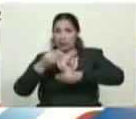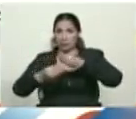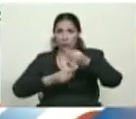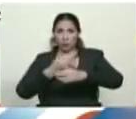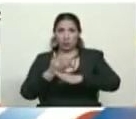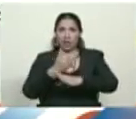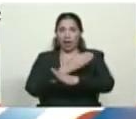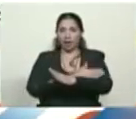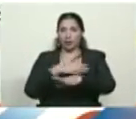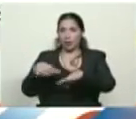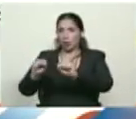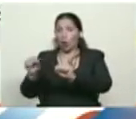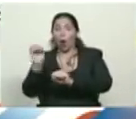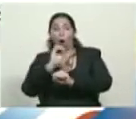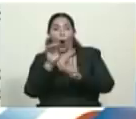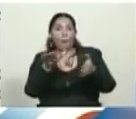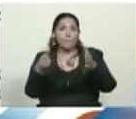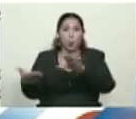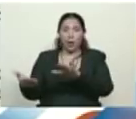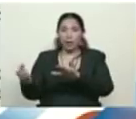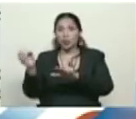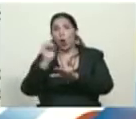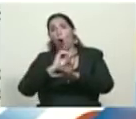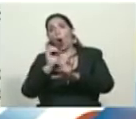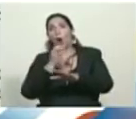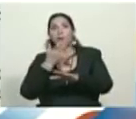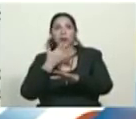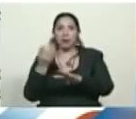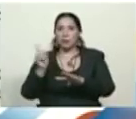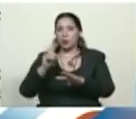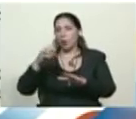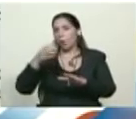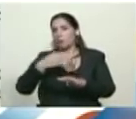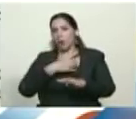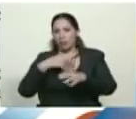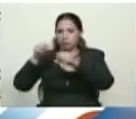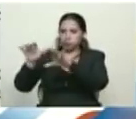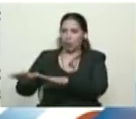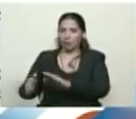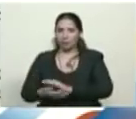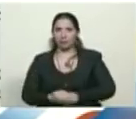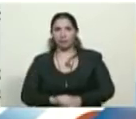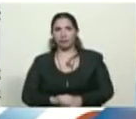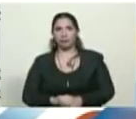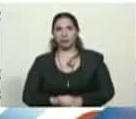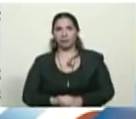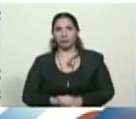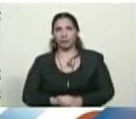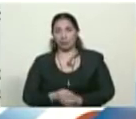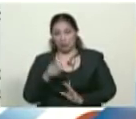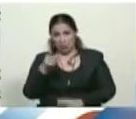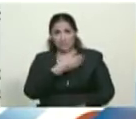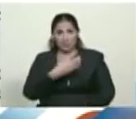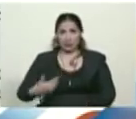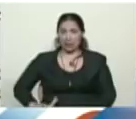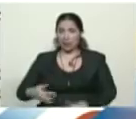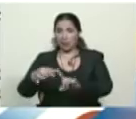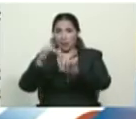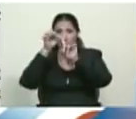de posesión o la muerte o la inhabilitación o la renuncia o el abandono del cargo de ese presidente que ha sido